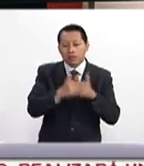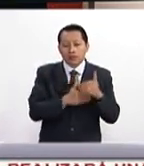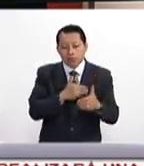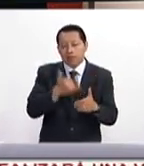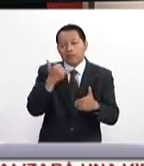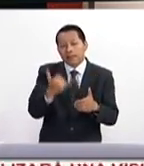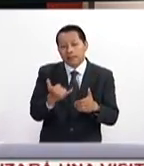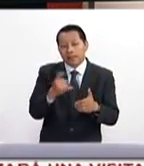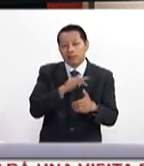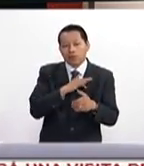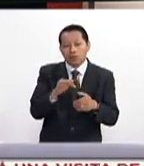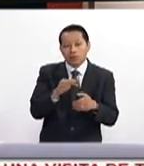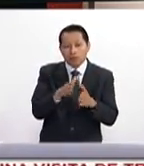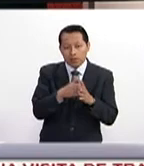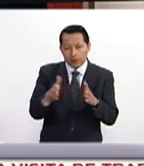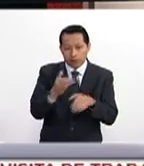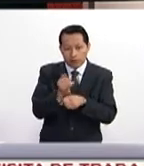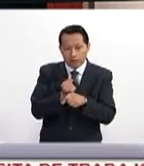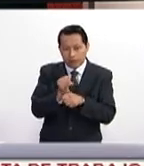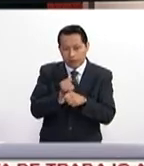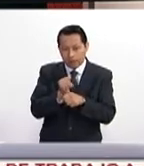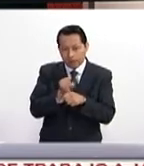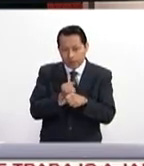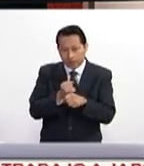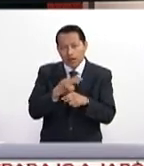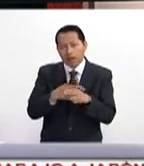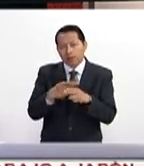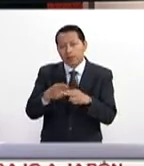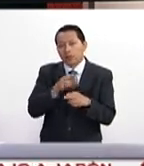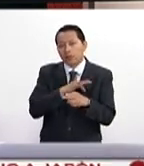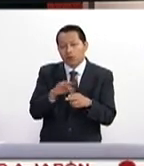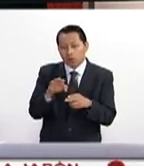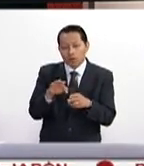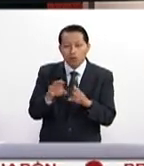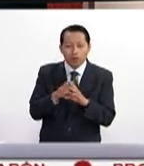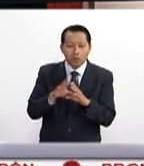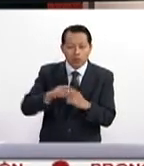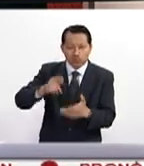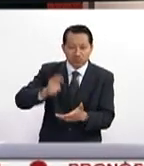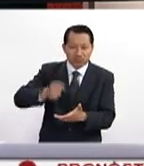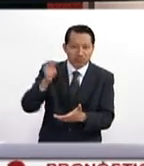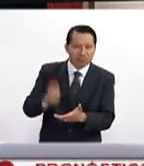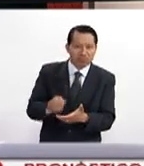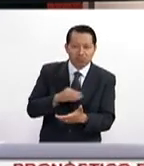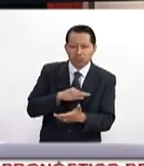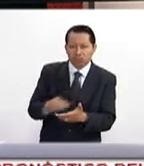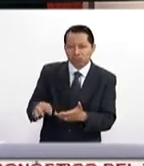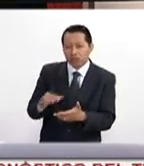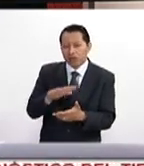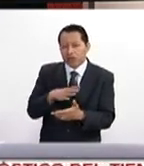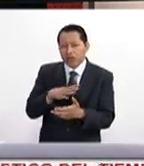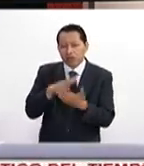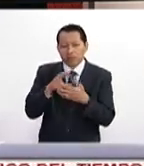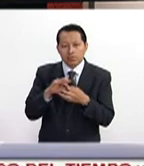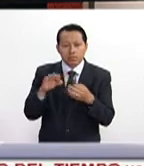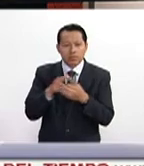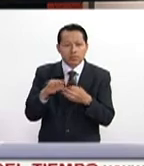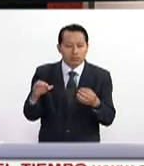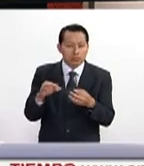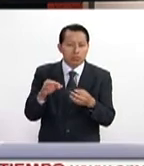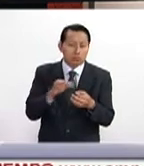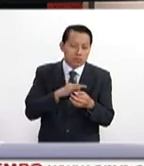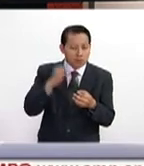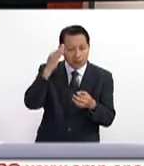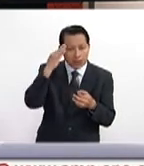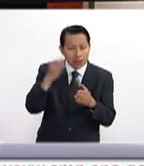y posteriormente el periodo de investigación complementaria hasta ya una sentencia definitoria que pues define incluso el